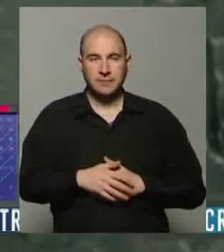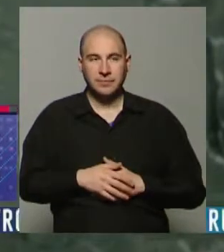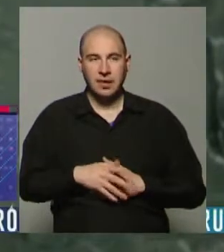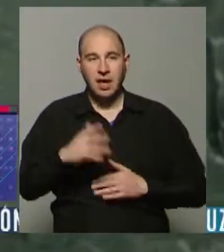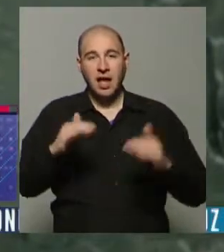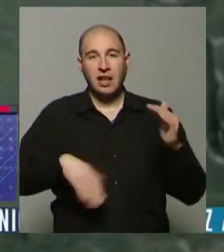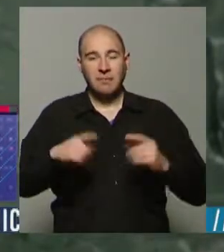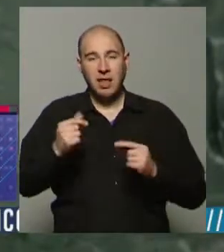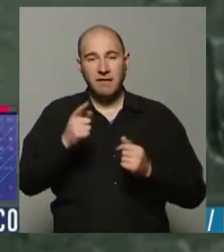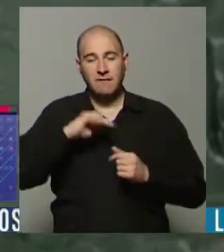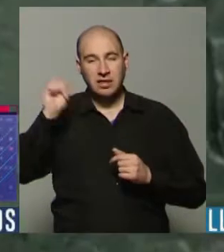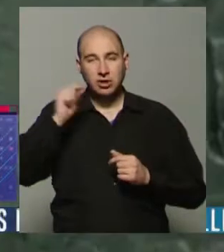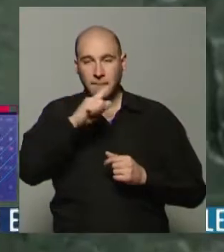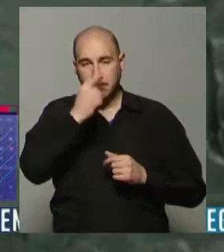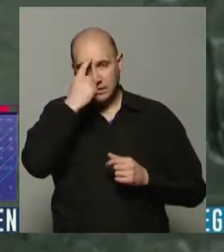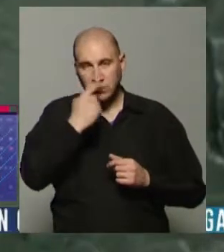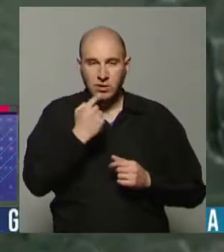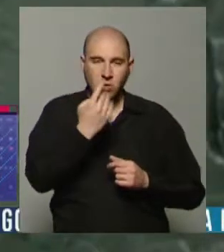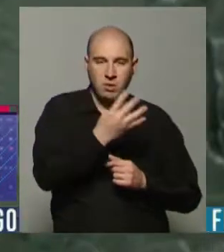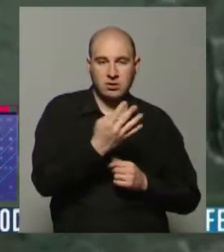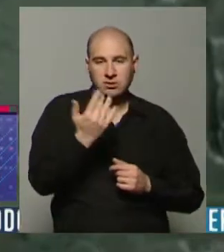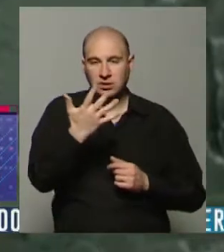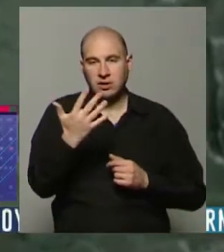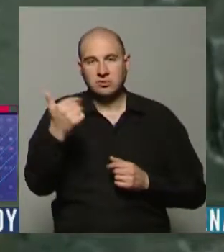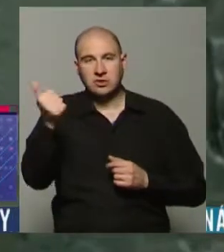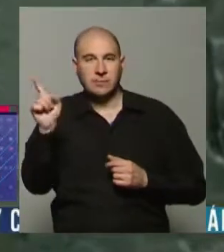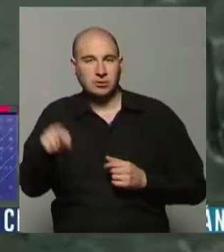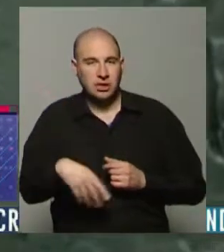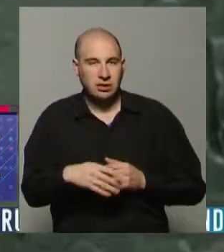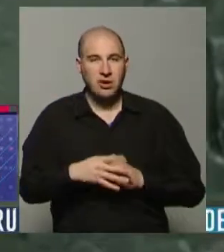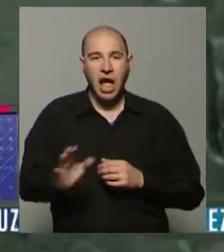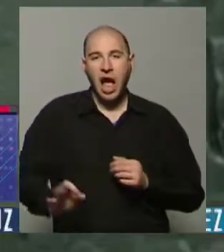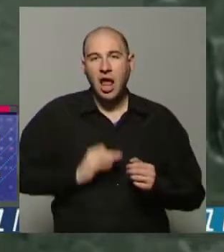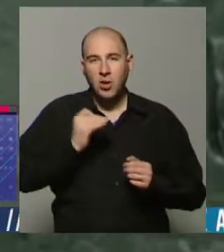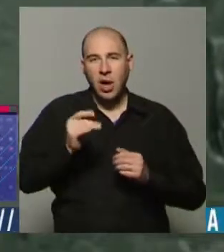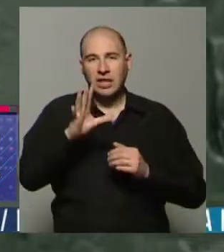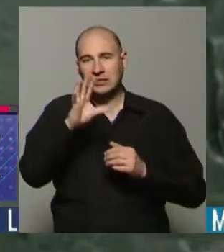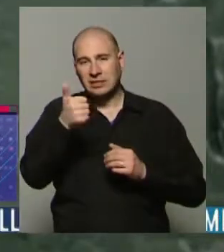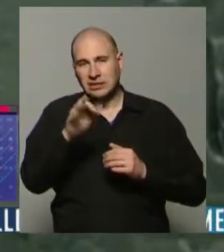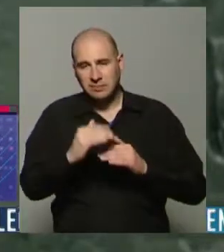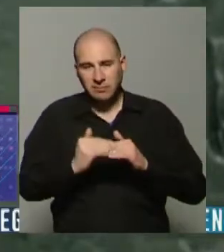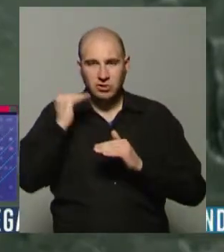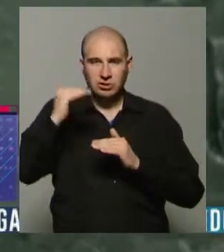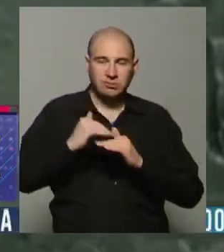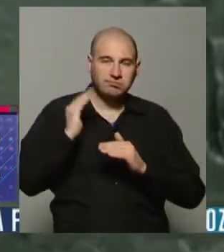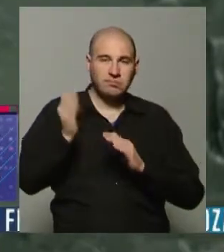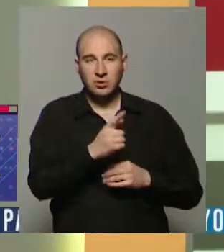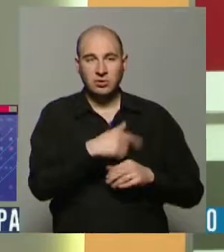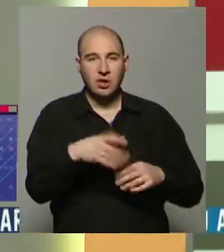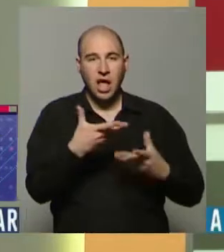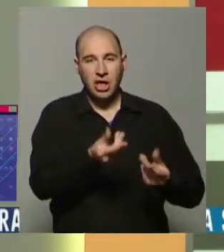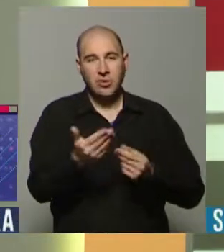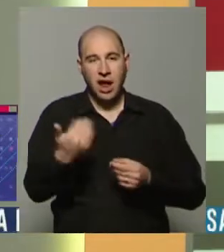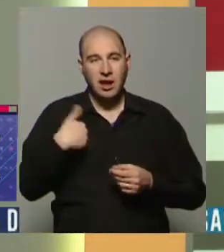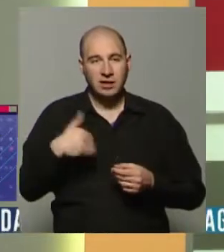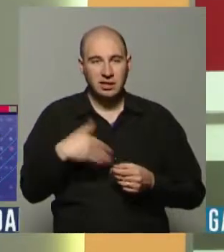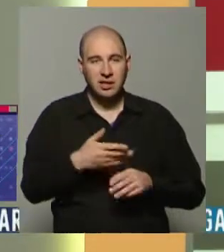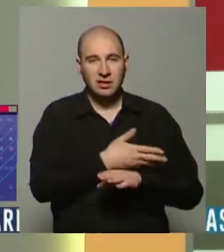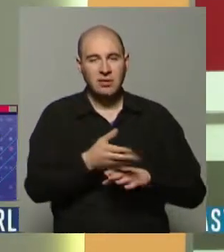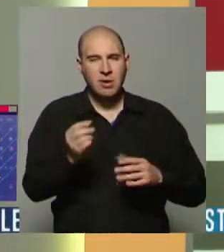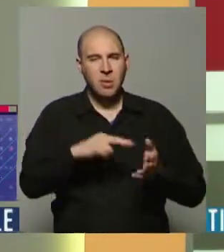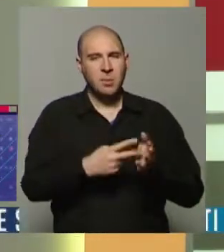Monetario en la visita de Macri a Estados Unidos? La visita del presidente intenta desde algún punto de vista, más allá del Fondo Monetario, tener ciertas